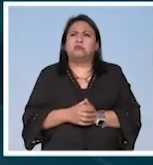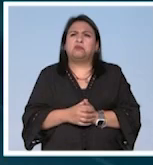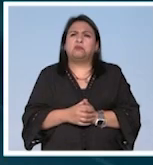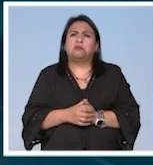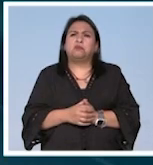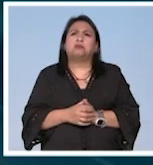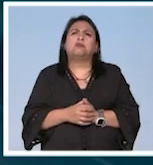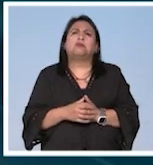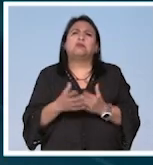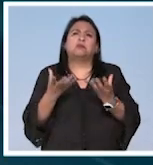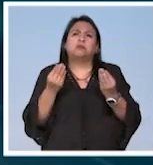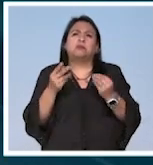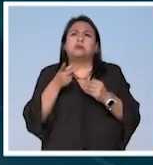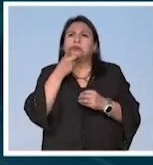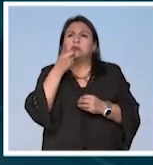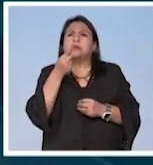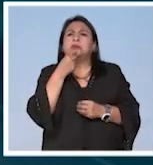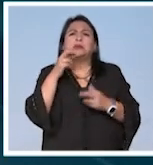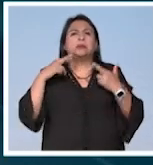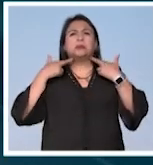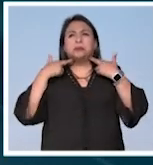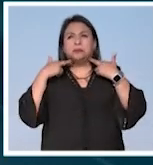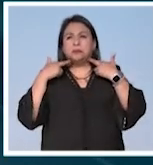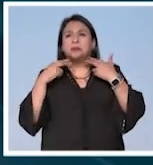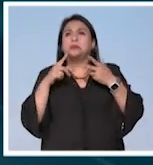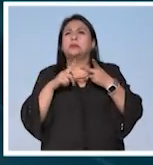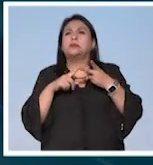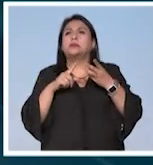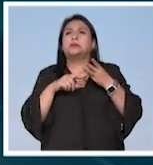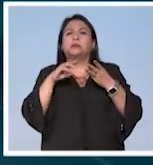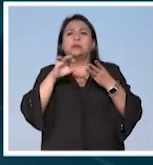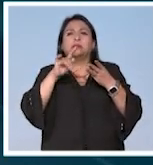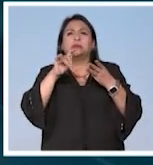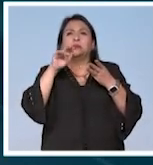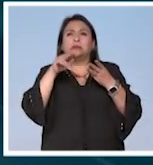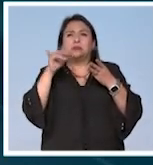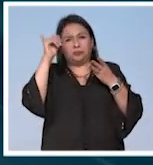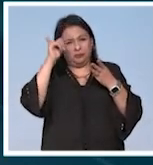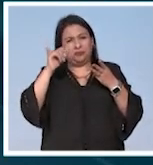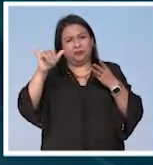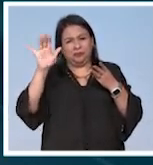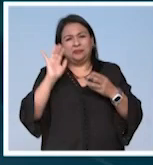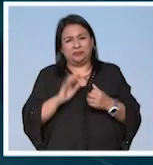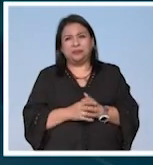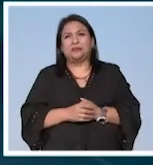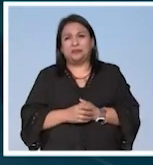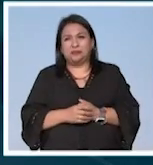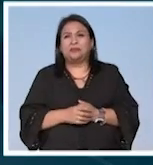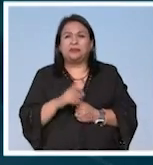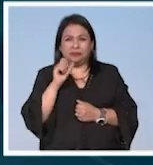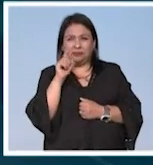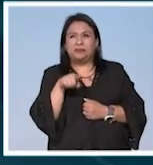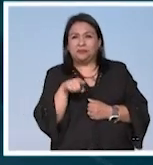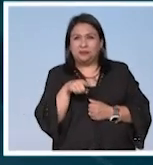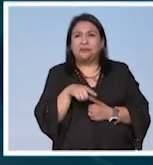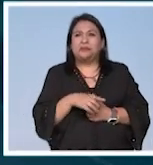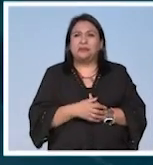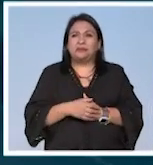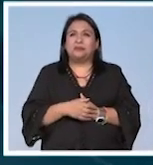el queo mencionaban del niño robot y también Martín el de la vaquita el de la vaquita que